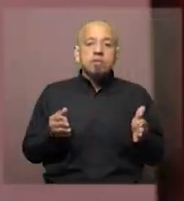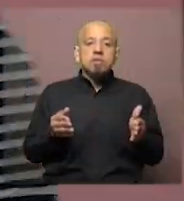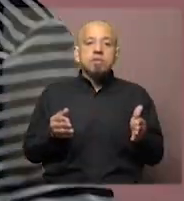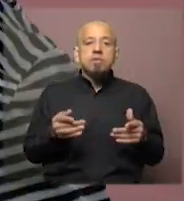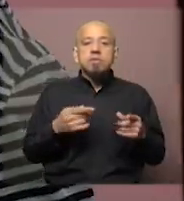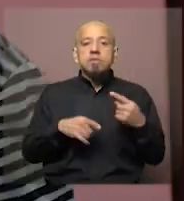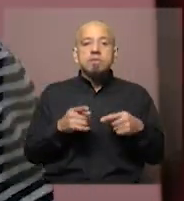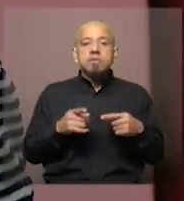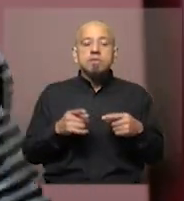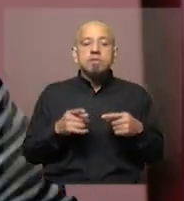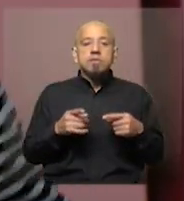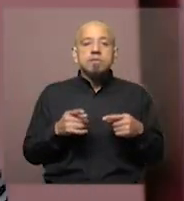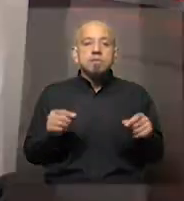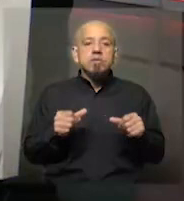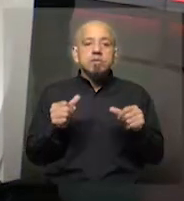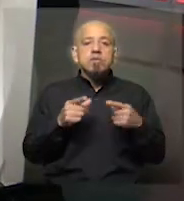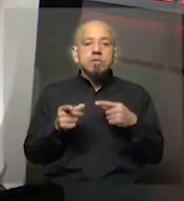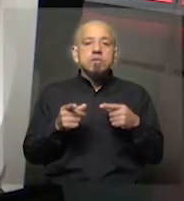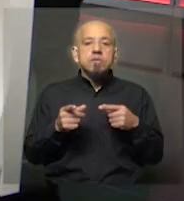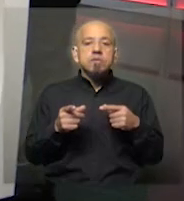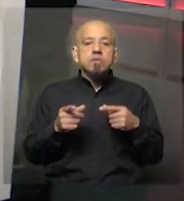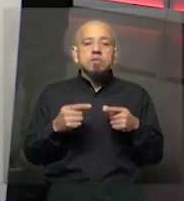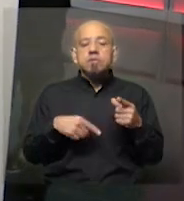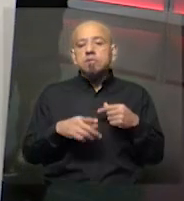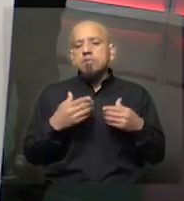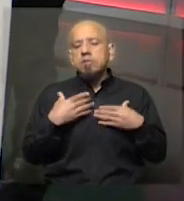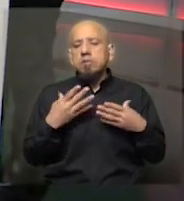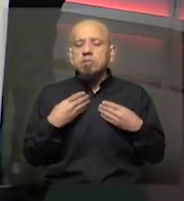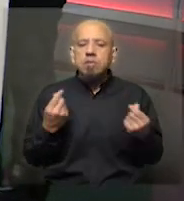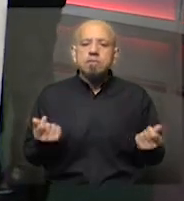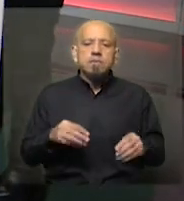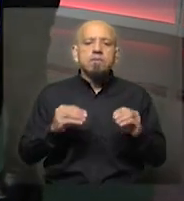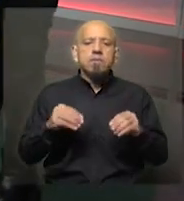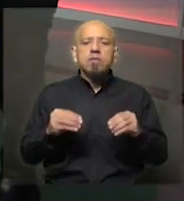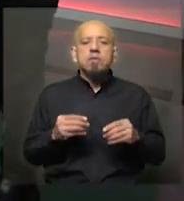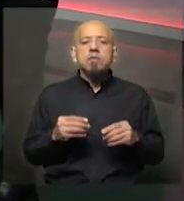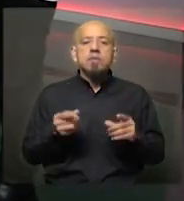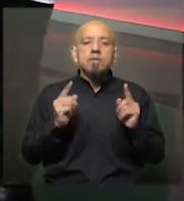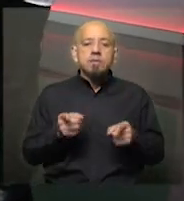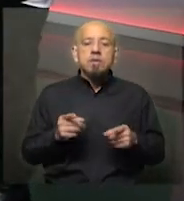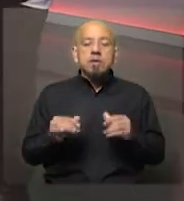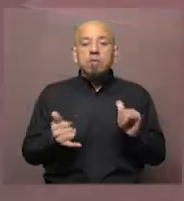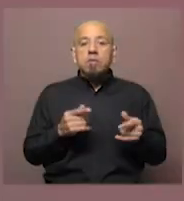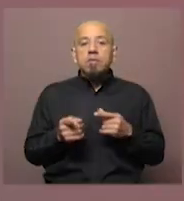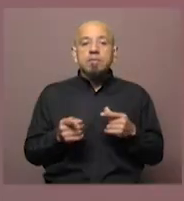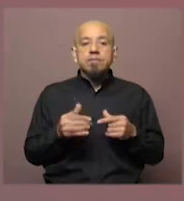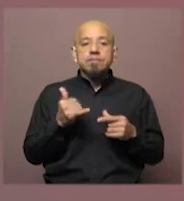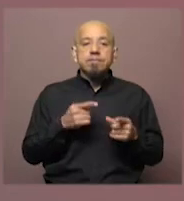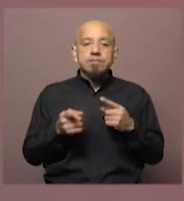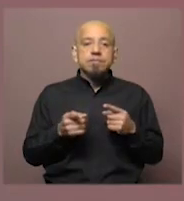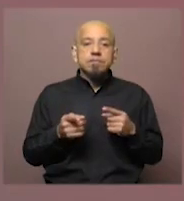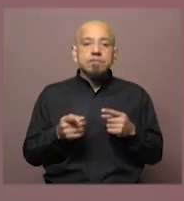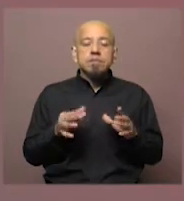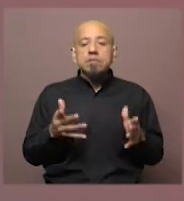manera como que lo hago con un poquito más, el cuerpo más suelto, ¿no? Y también el juego en sí mismo, que tiene un valor en sí,